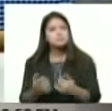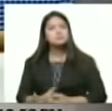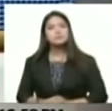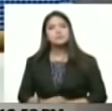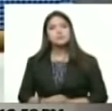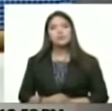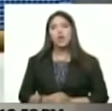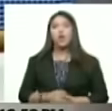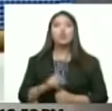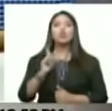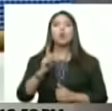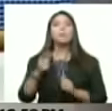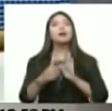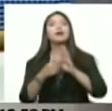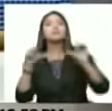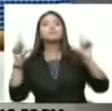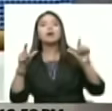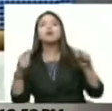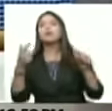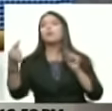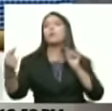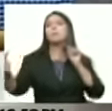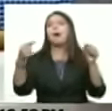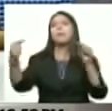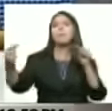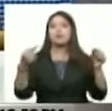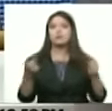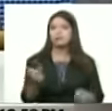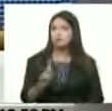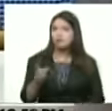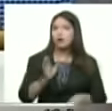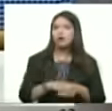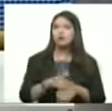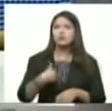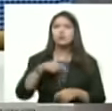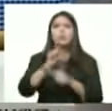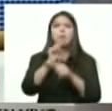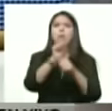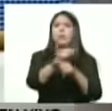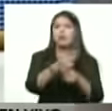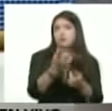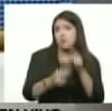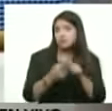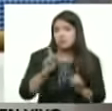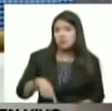No era para un show donde yo te digo, tú me dices. Porque bastantes cosas puede decir uno.